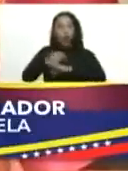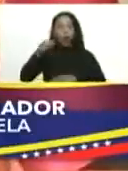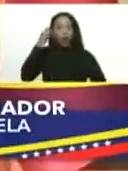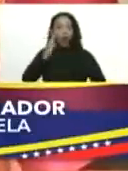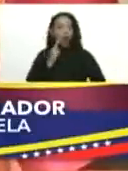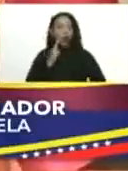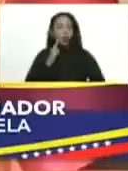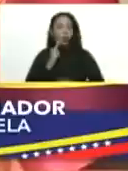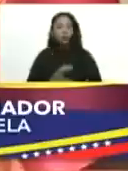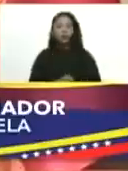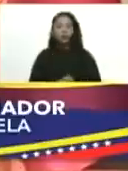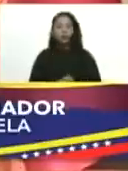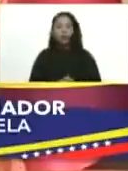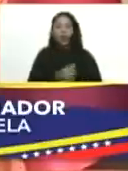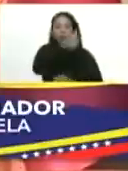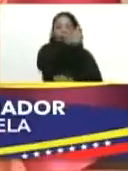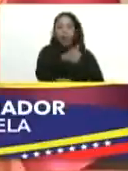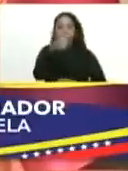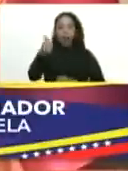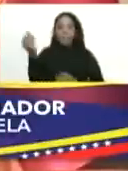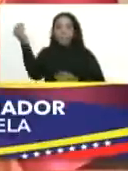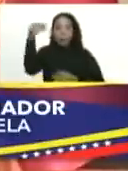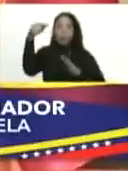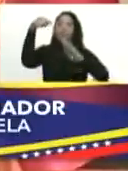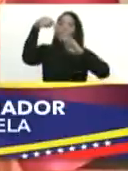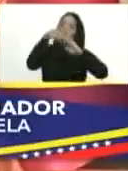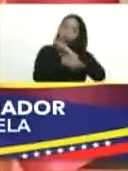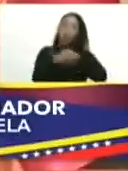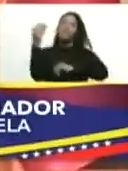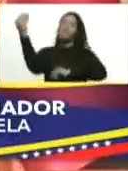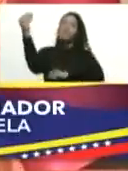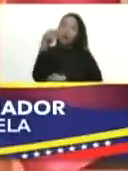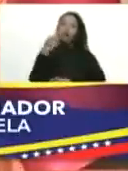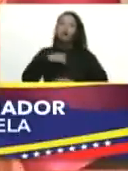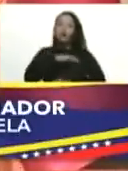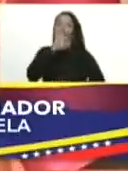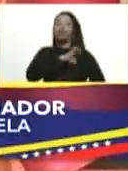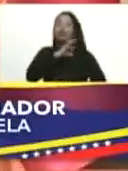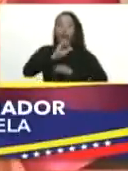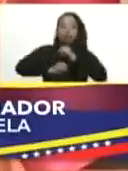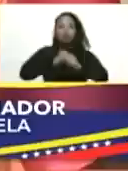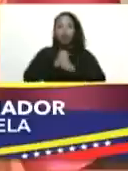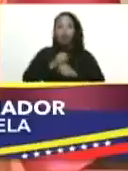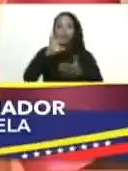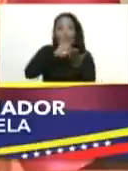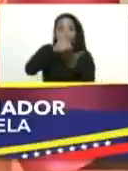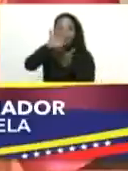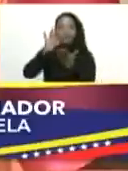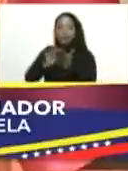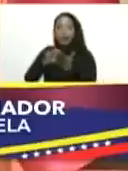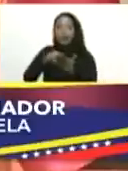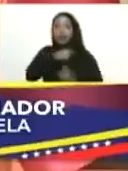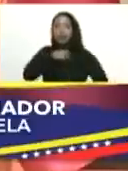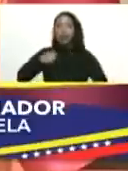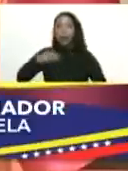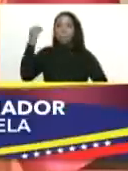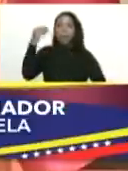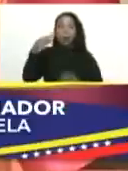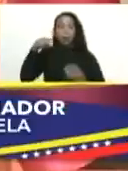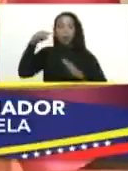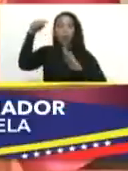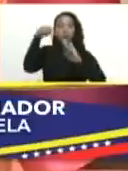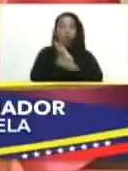bolivariano de cada vez profundizar más nuestra asociación estratégica con China, cada vez profundizar